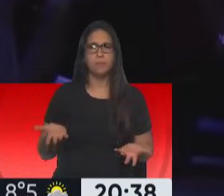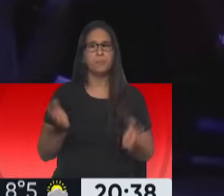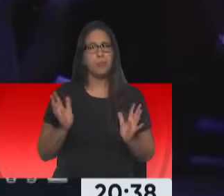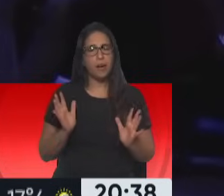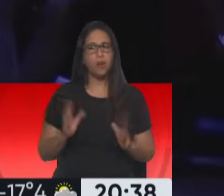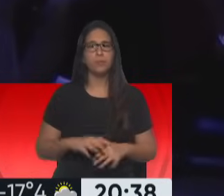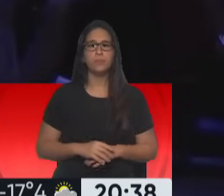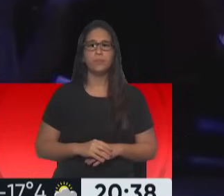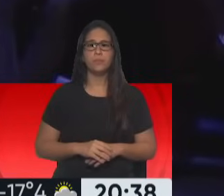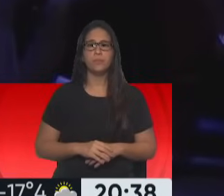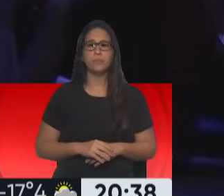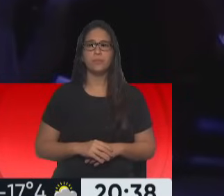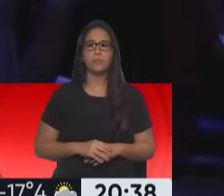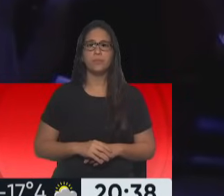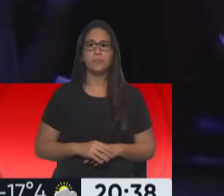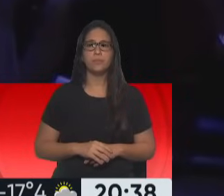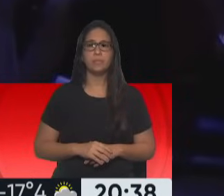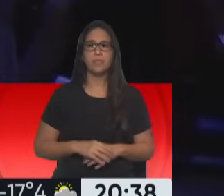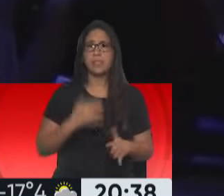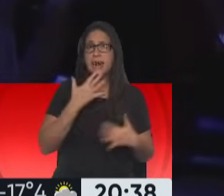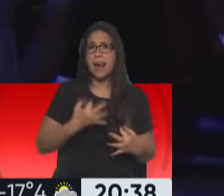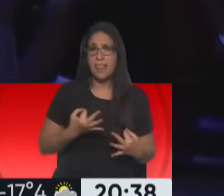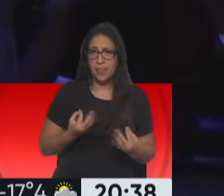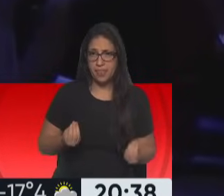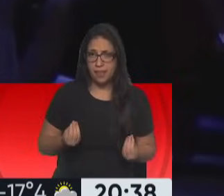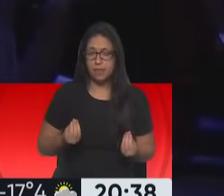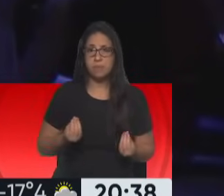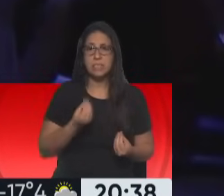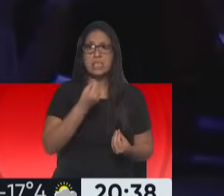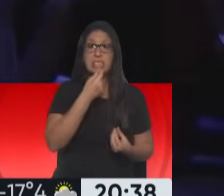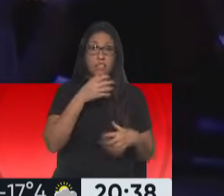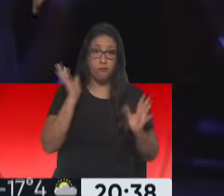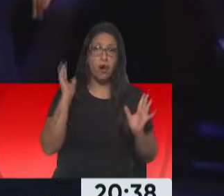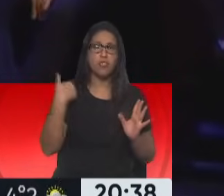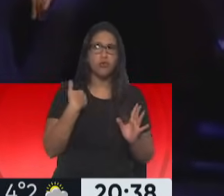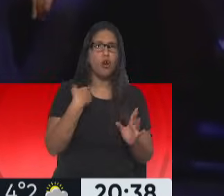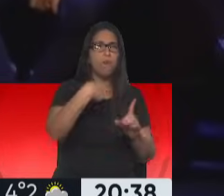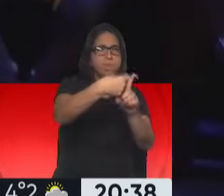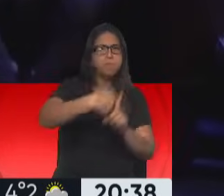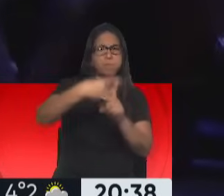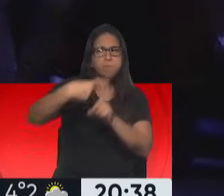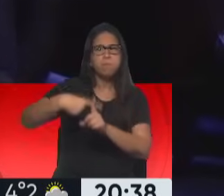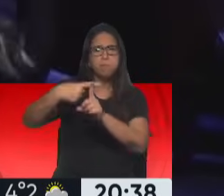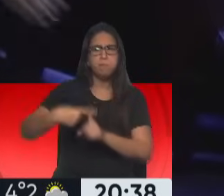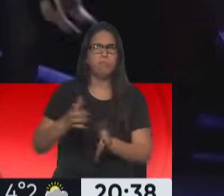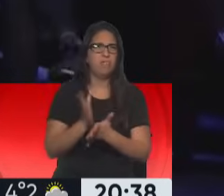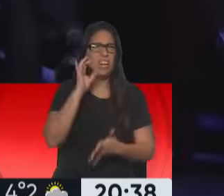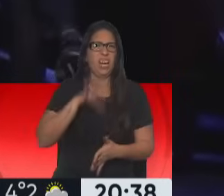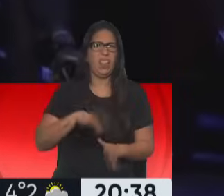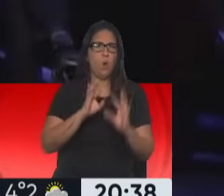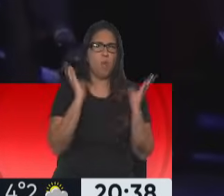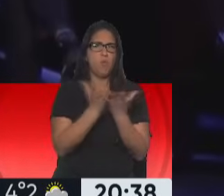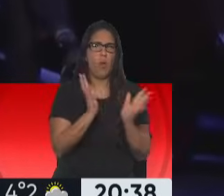sentido, la realidad es que si uno pudiera hacer eso, es tan ridículo ese mundo